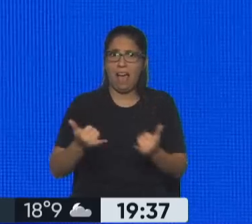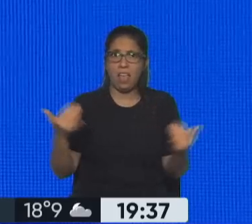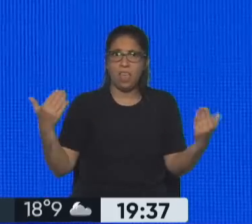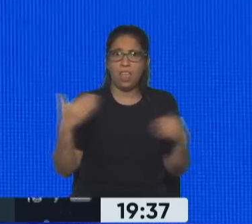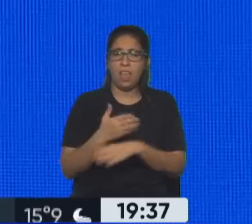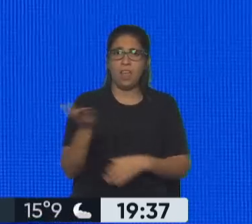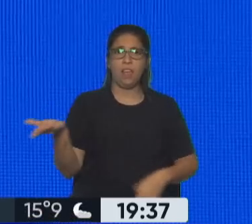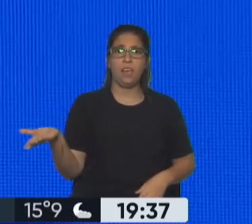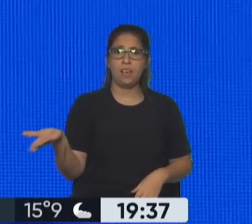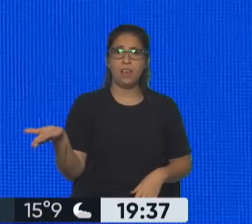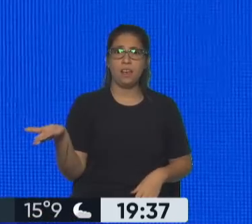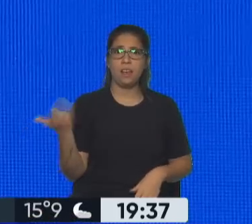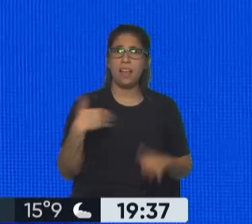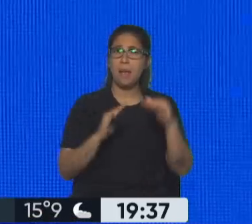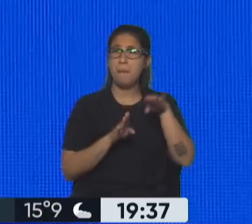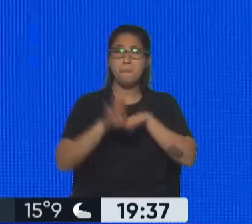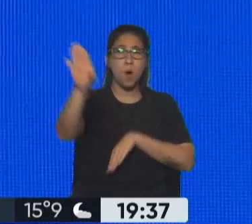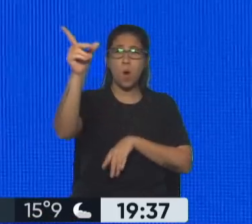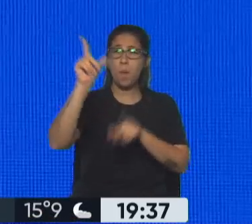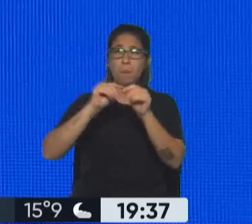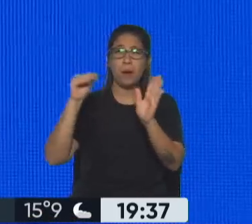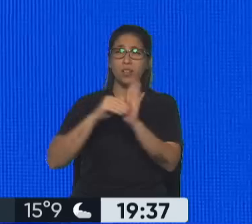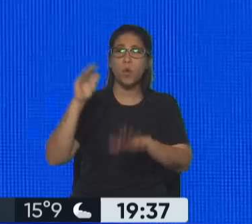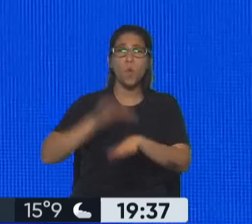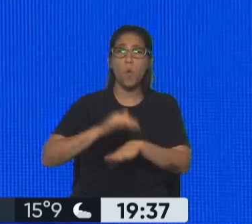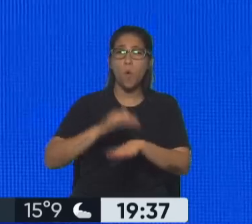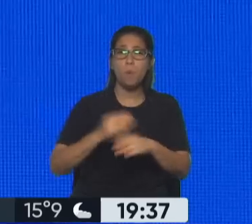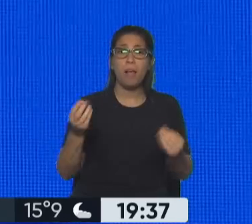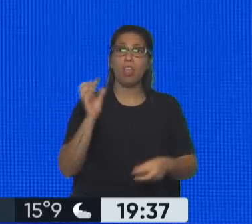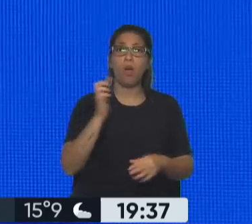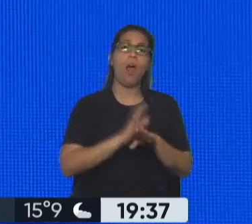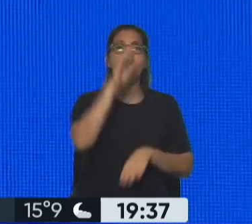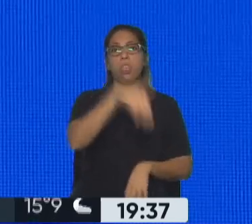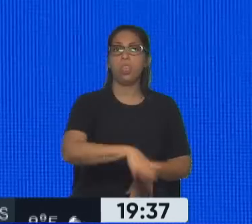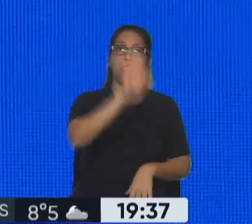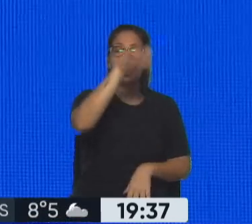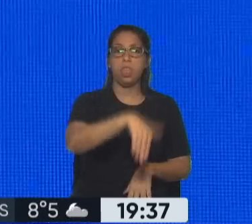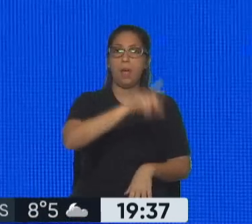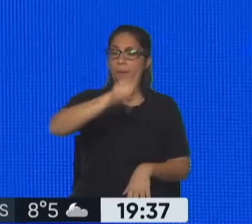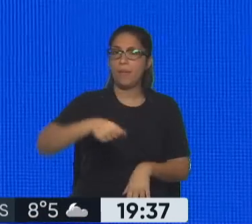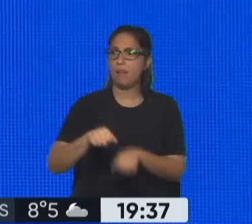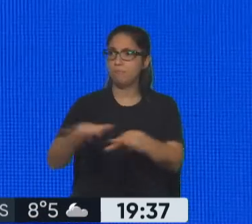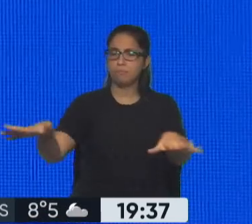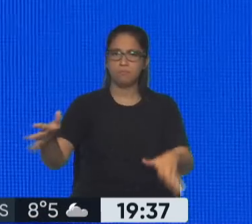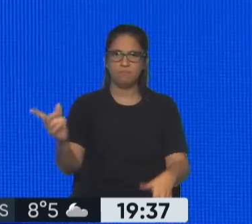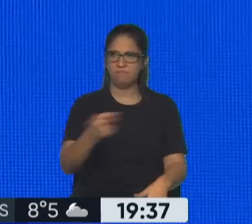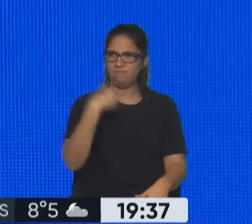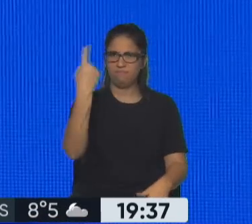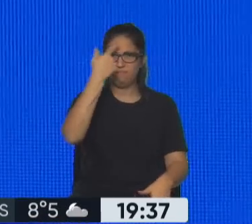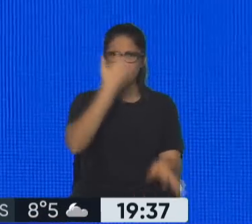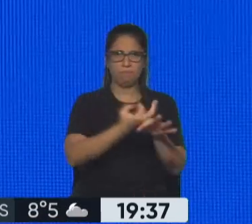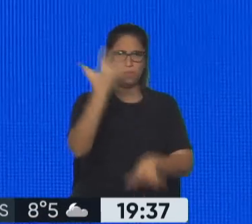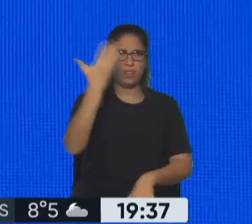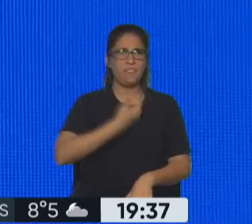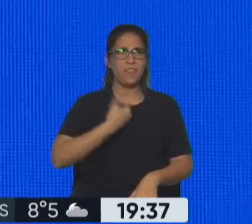principal causante de la disparada de los precios es la variación del dólar. Es algo que no le entra a los técnicos del